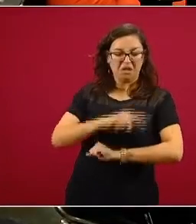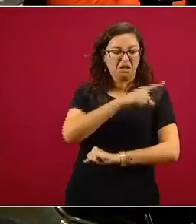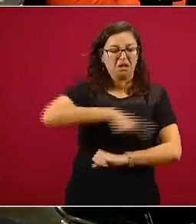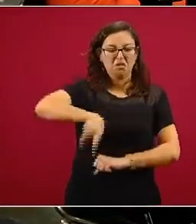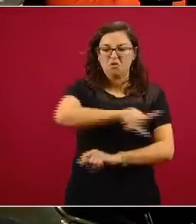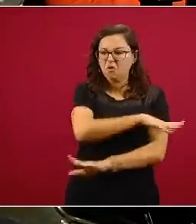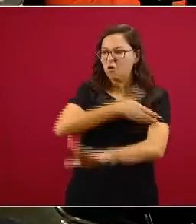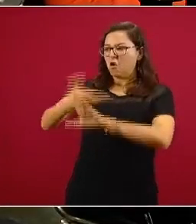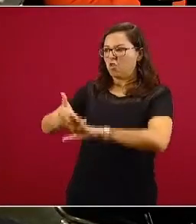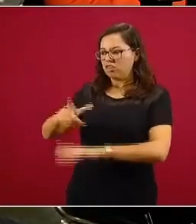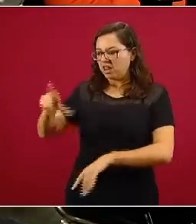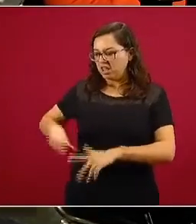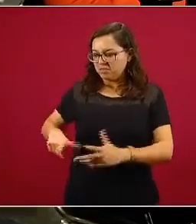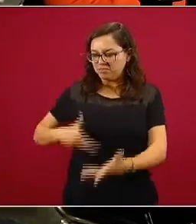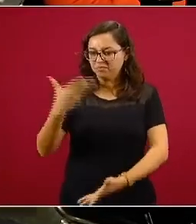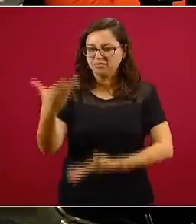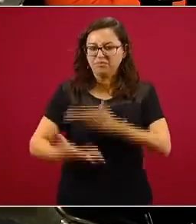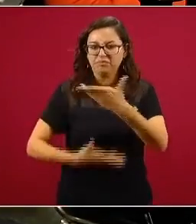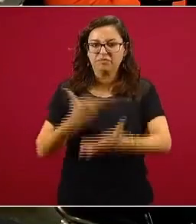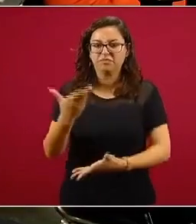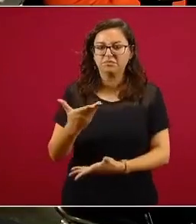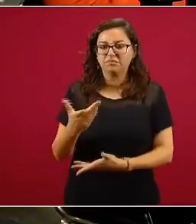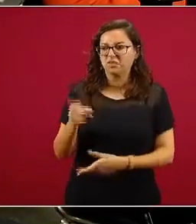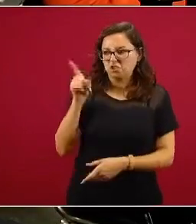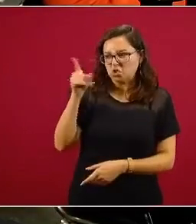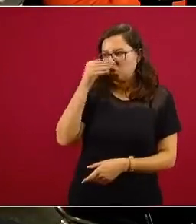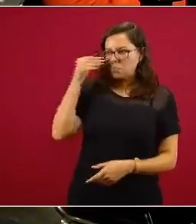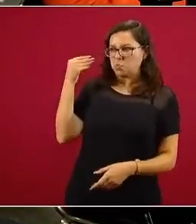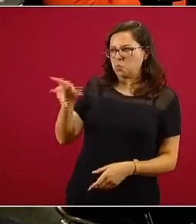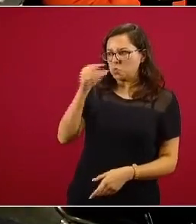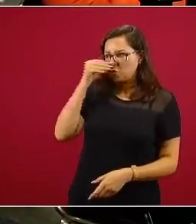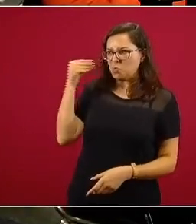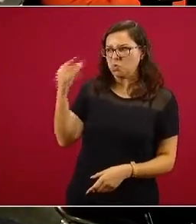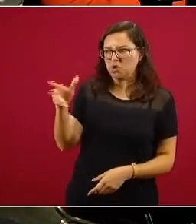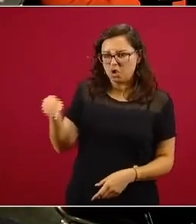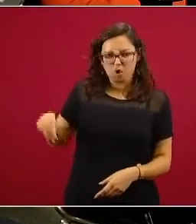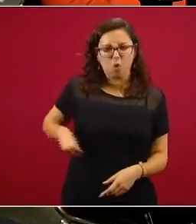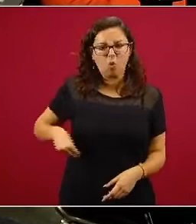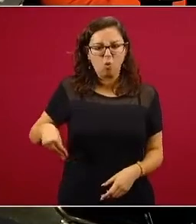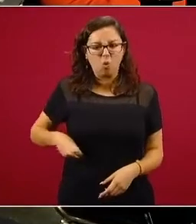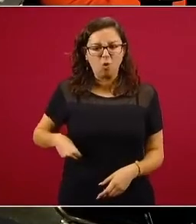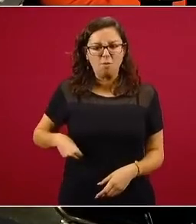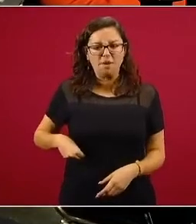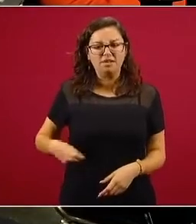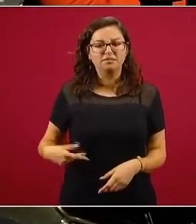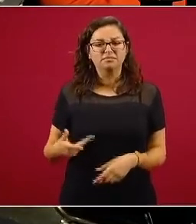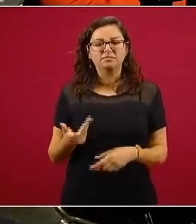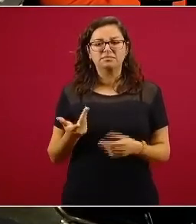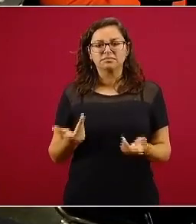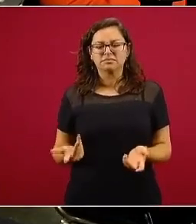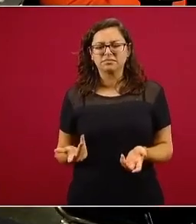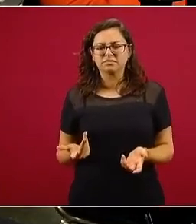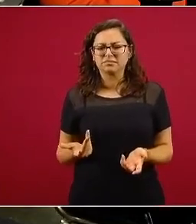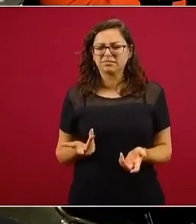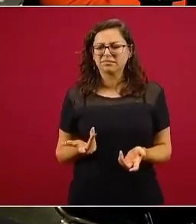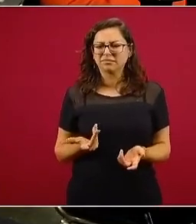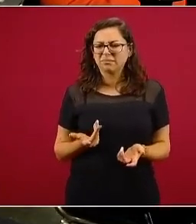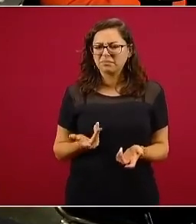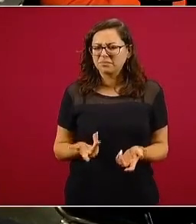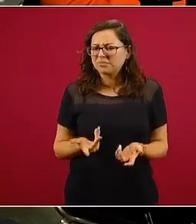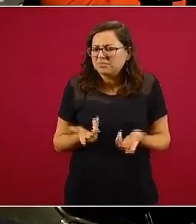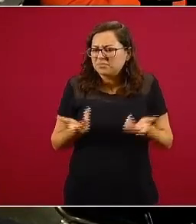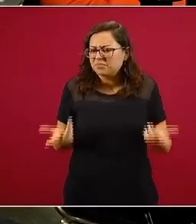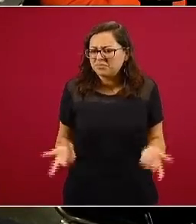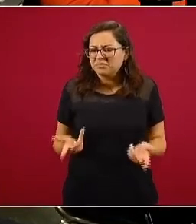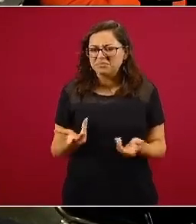públicos y volverlos pues los responsables de muchas de las situaciones que hoy ocurren. Exactamente cuando dice